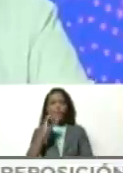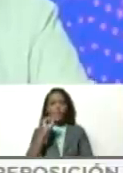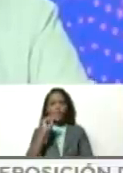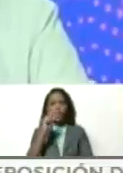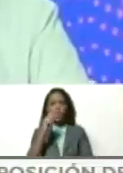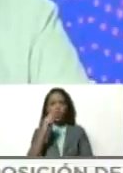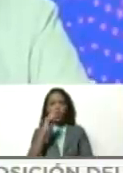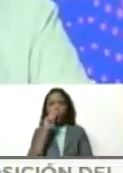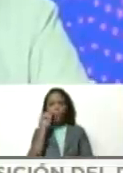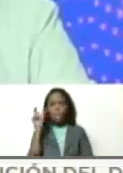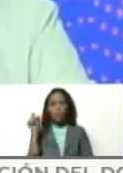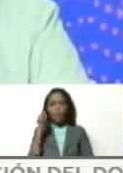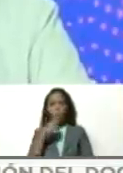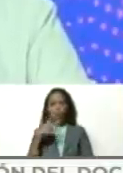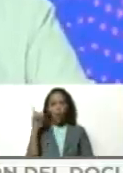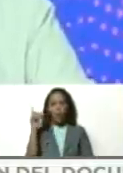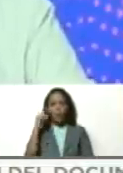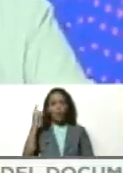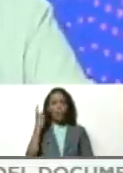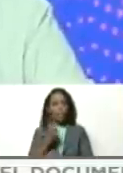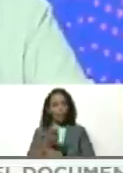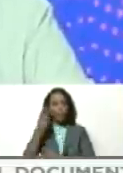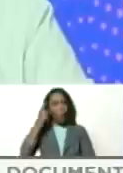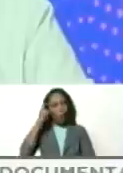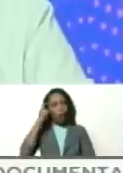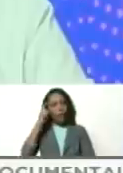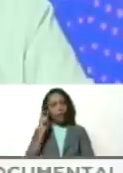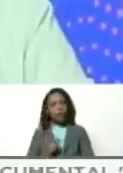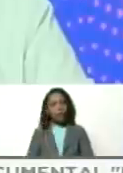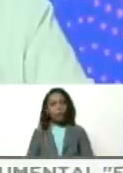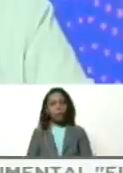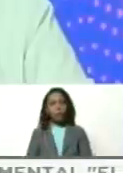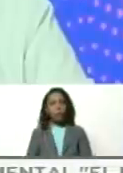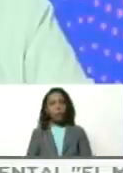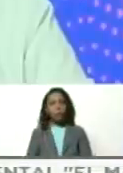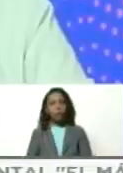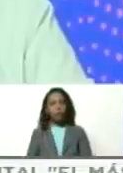Blanco, debe recordar a Arévalo.